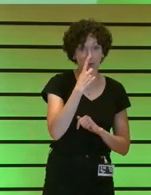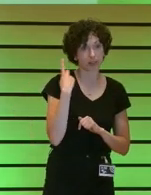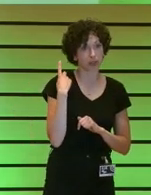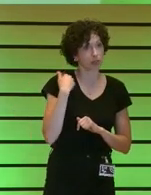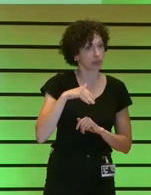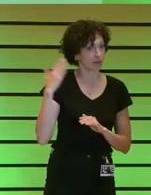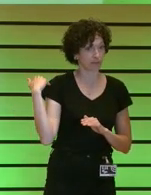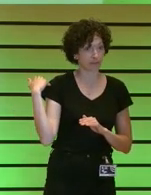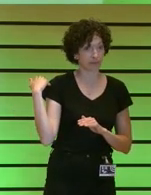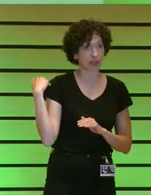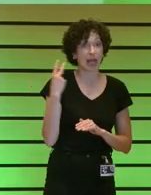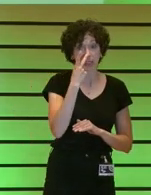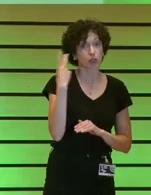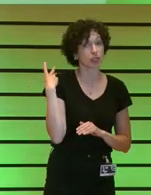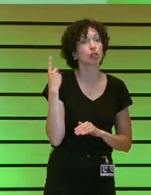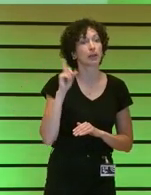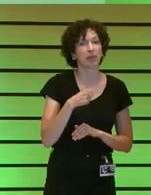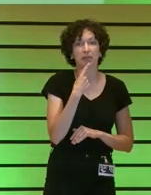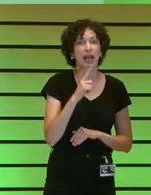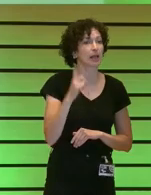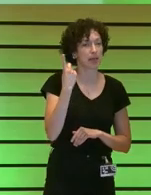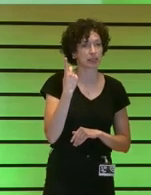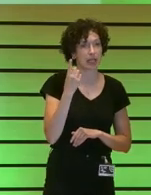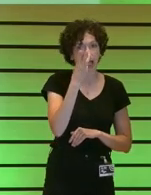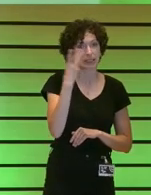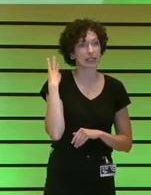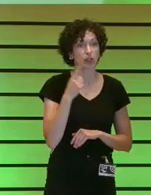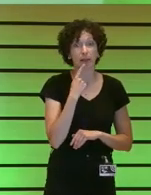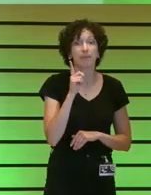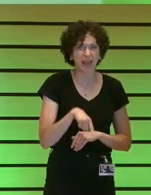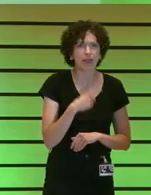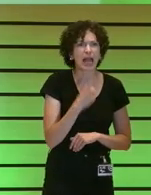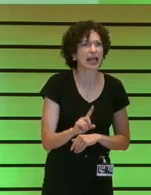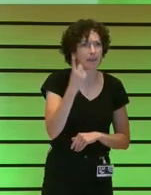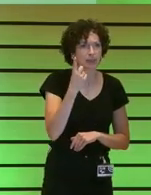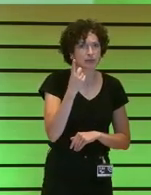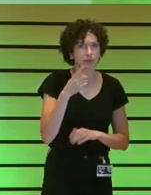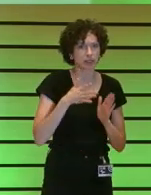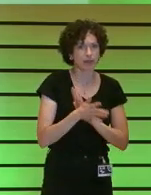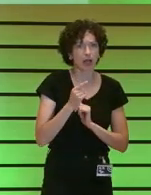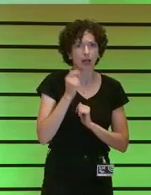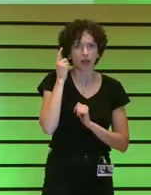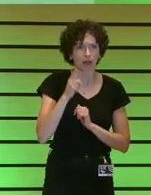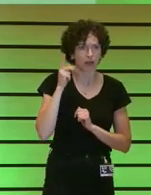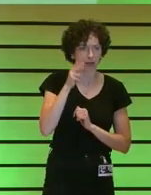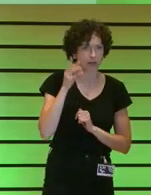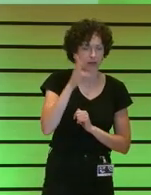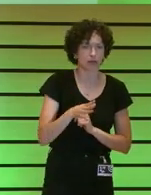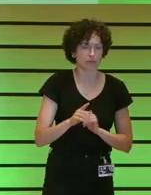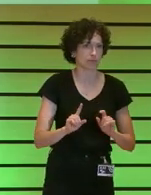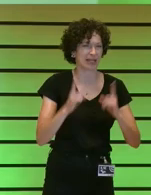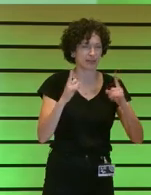hace dos años fuera de hace dos años hace tres años fuera de hace tres años ahí lo dejo por lo tanto temperaturas extremas